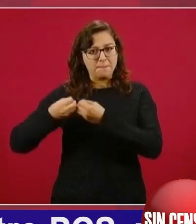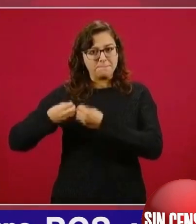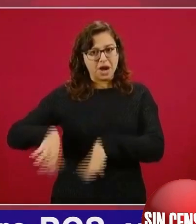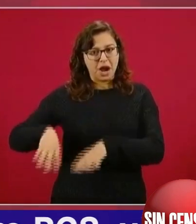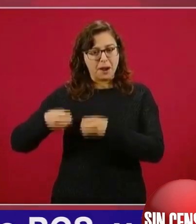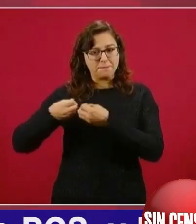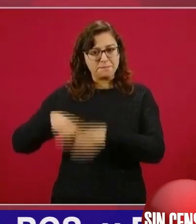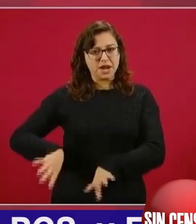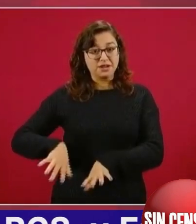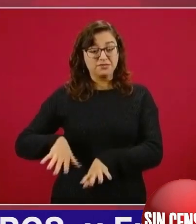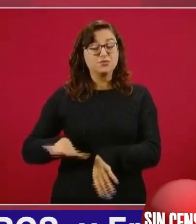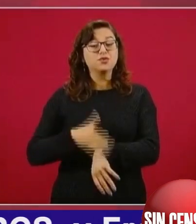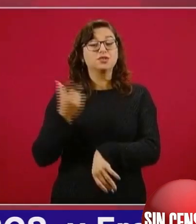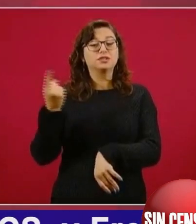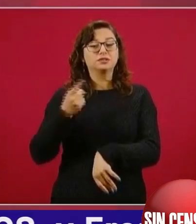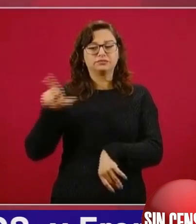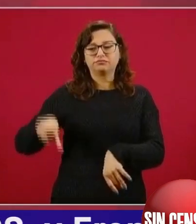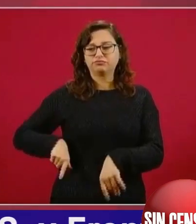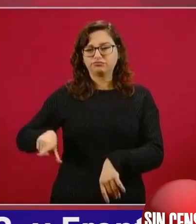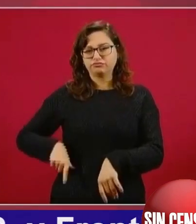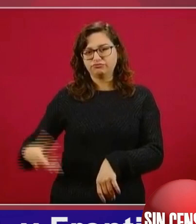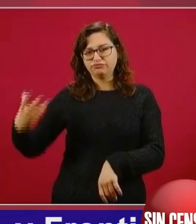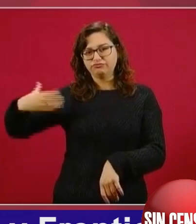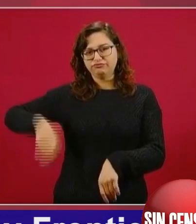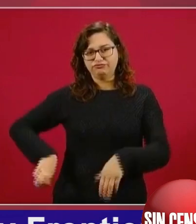la corrupción,